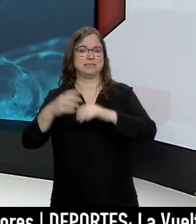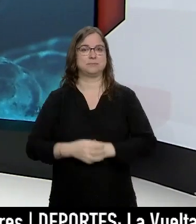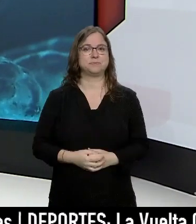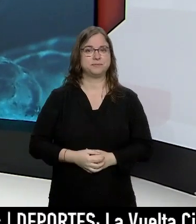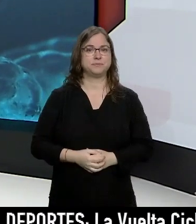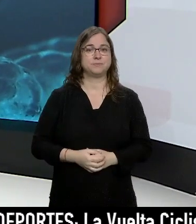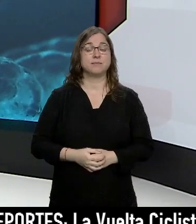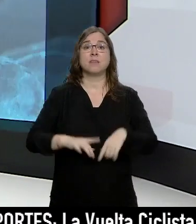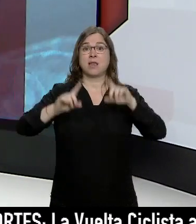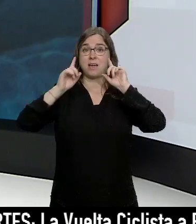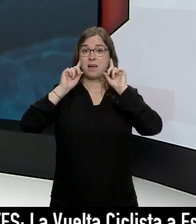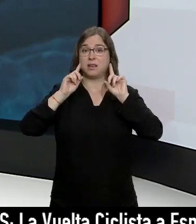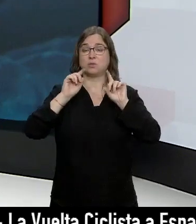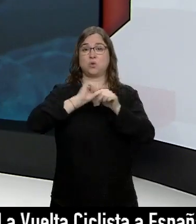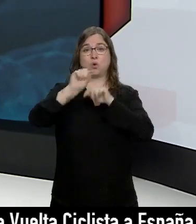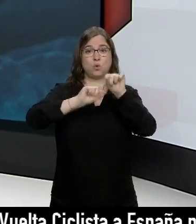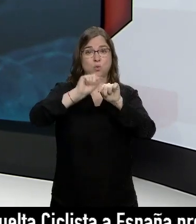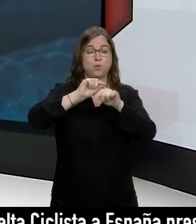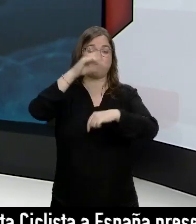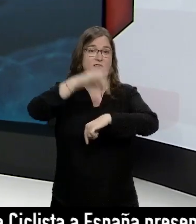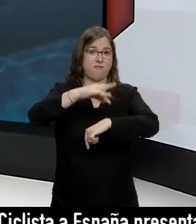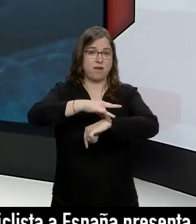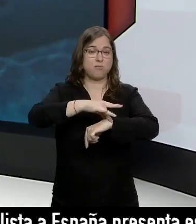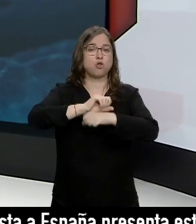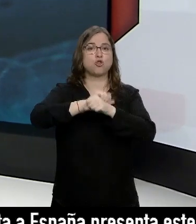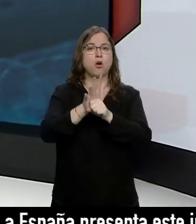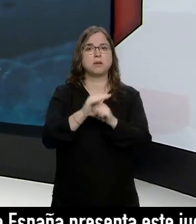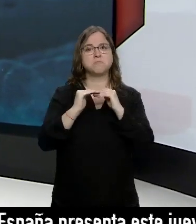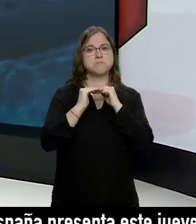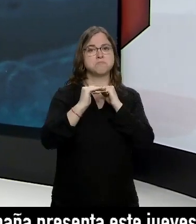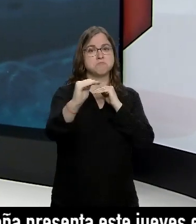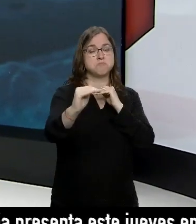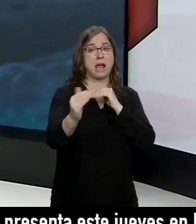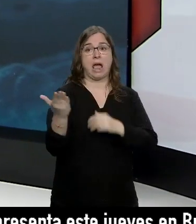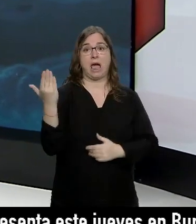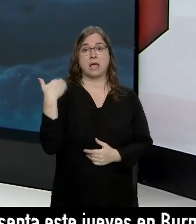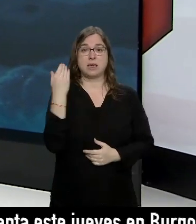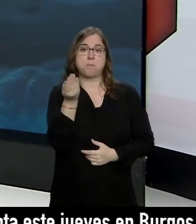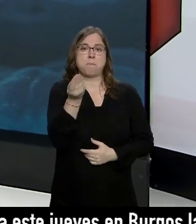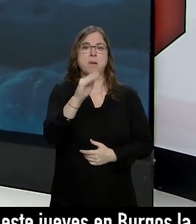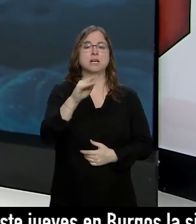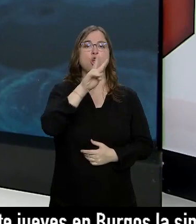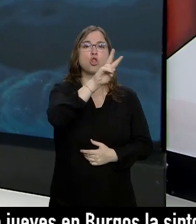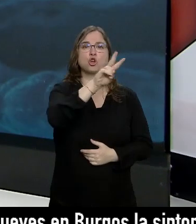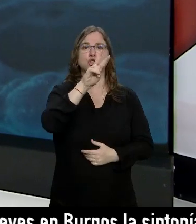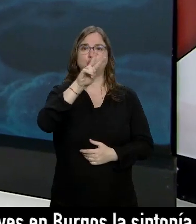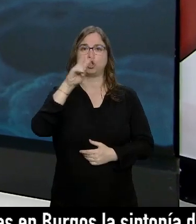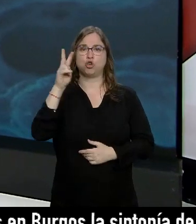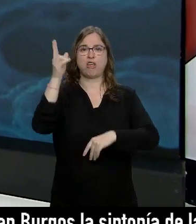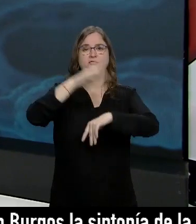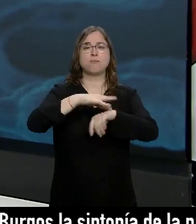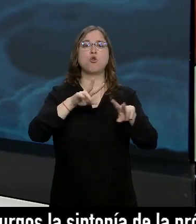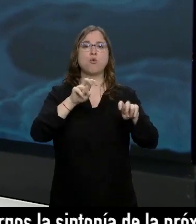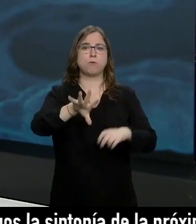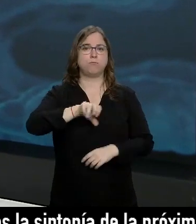Los casos de coronavirus en nuestra comunidad se mantienen estables. Se han sumado en el último día 222 nuevos